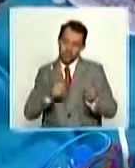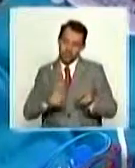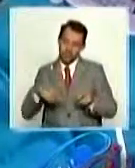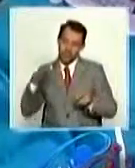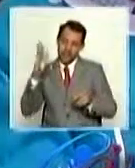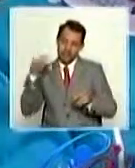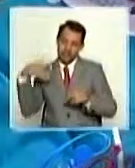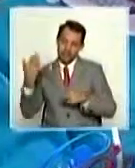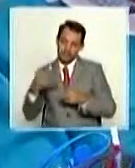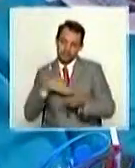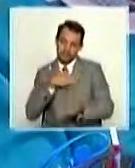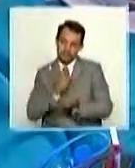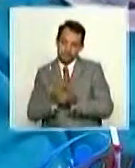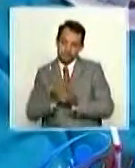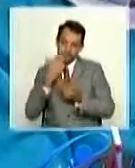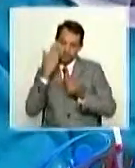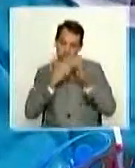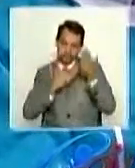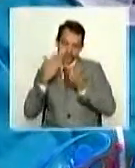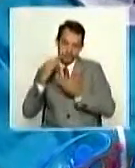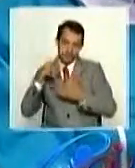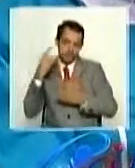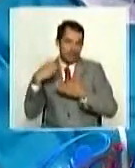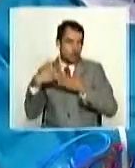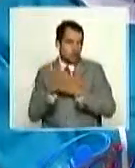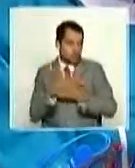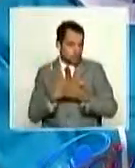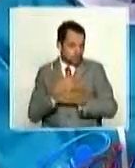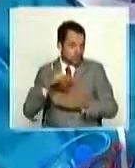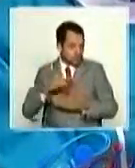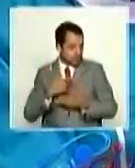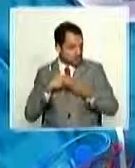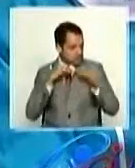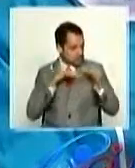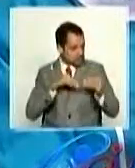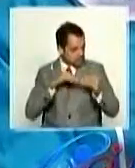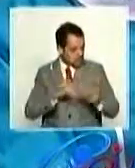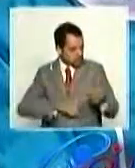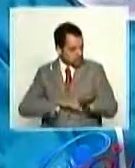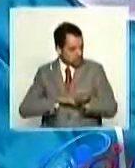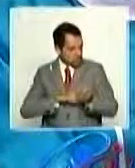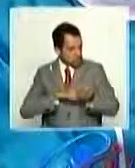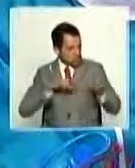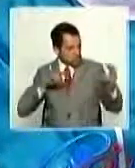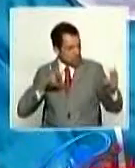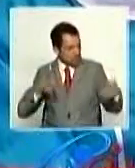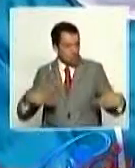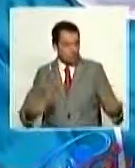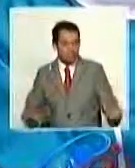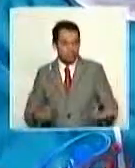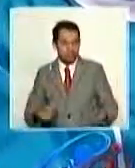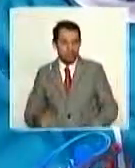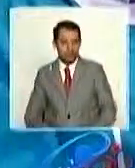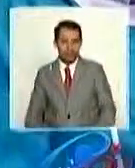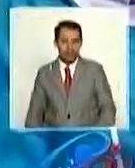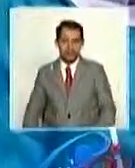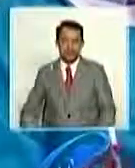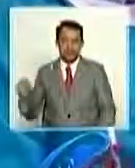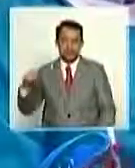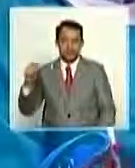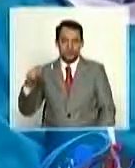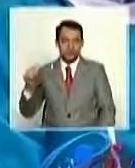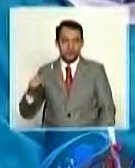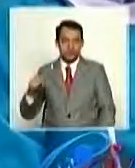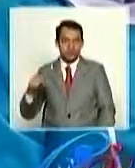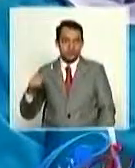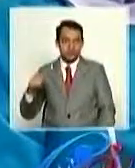ido a consultas le han dicho algo, le han recomendado algo acerca del tratamiento de ella. Sí, la prótesis